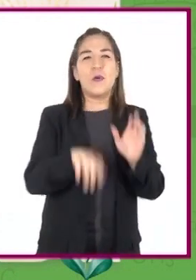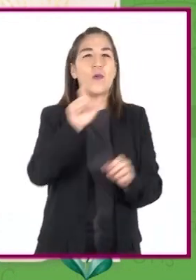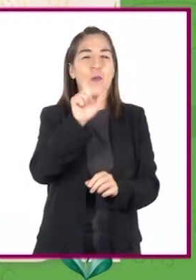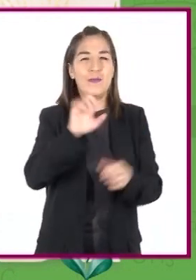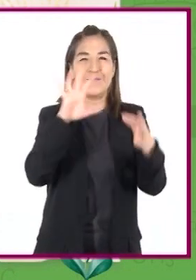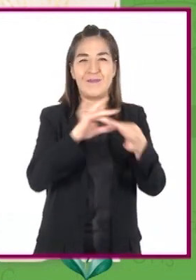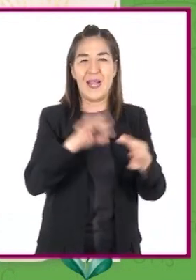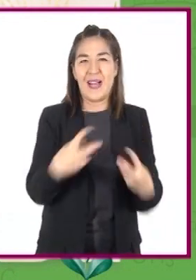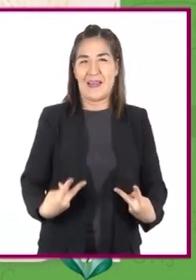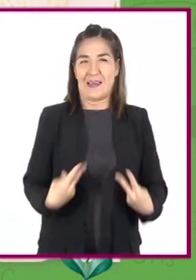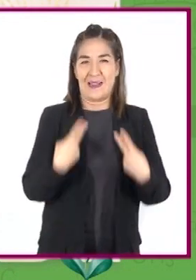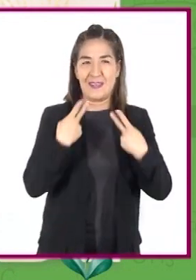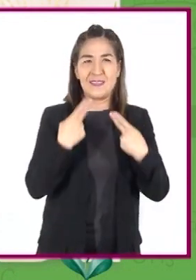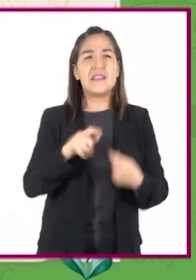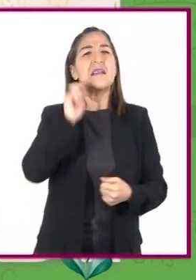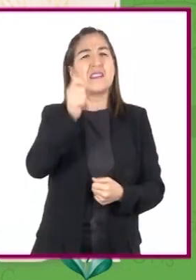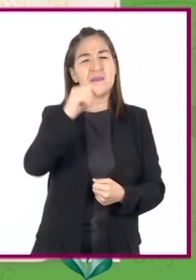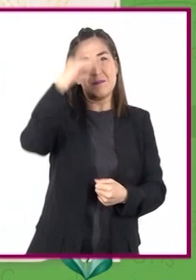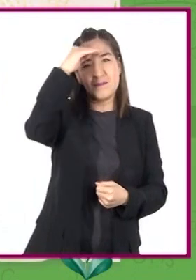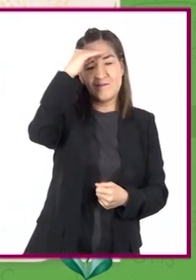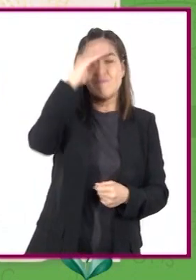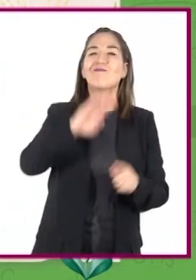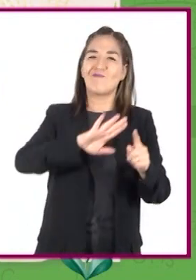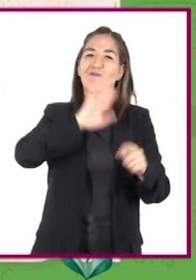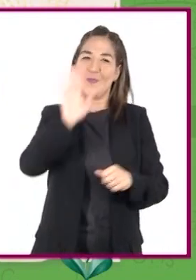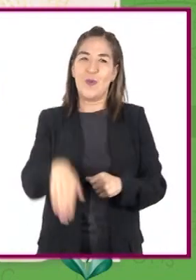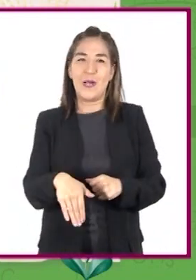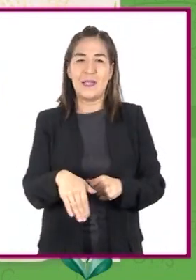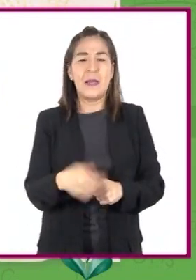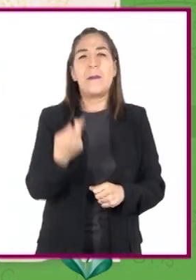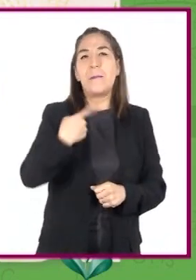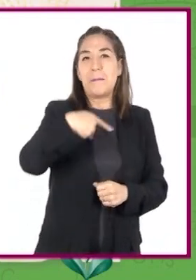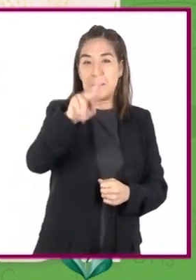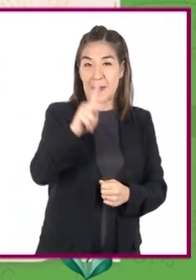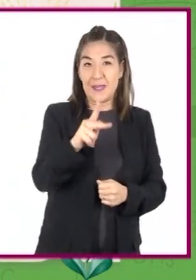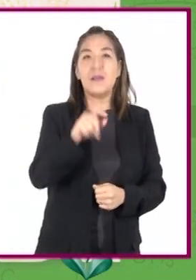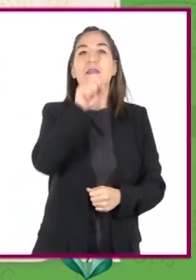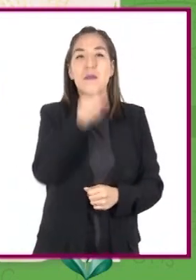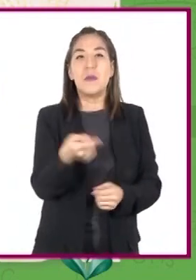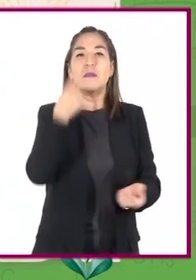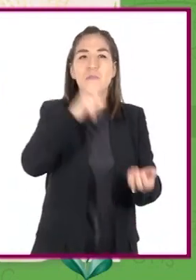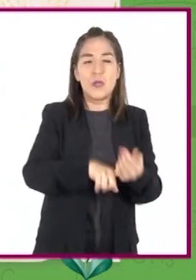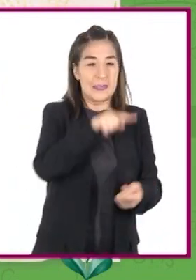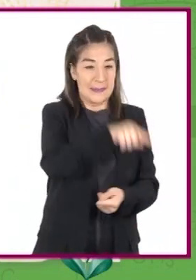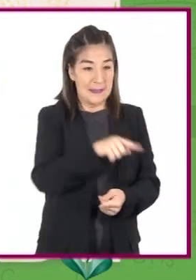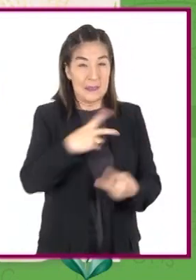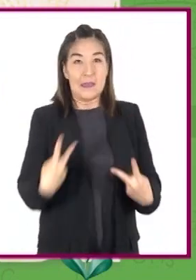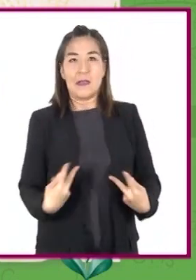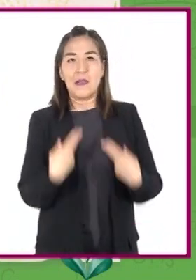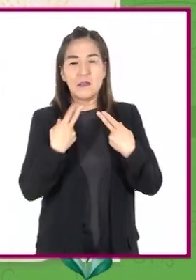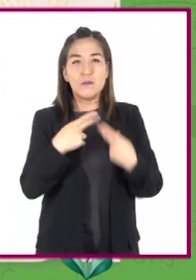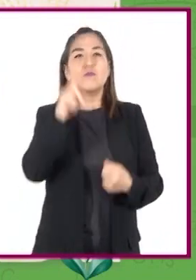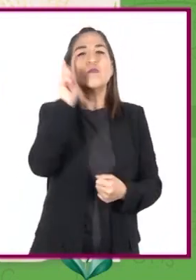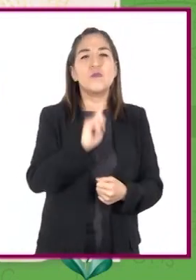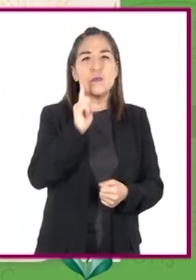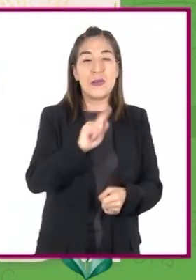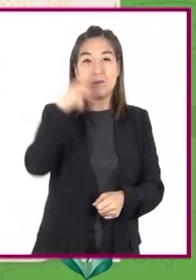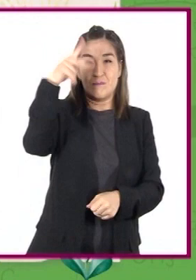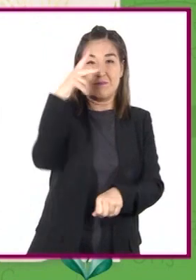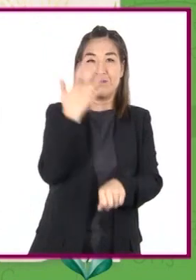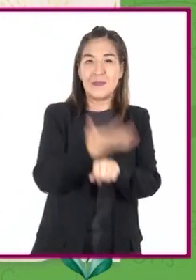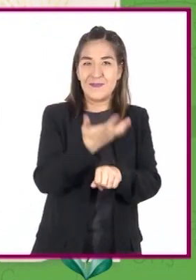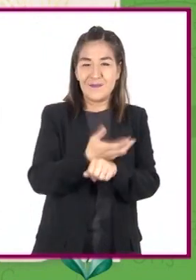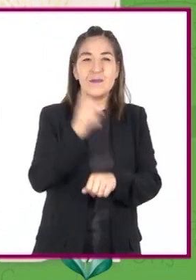lo primero que viene a la mente es la muerte. Sin embargo, es a través del cáncer que una mujer